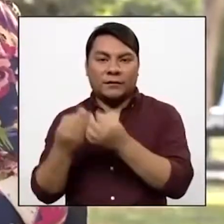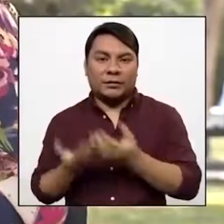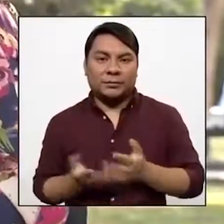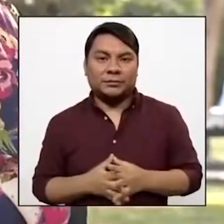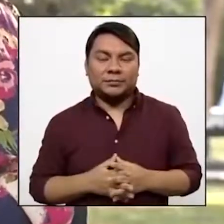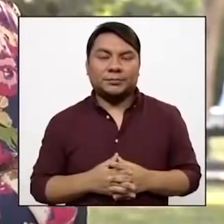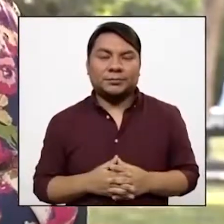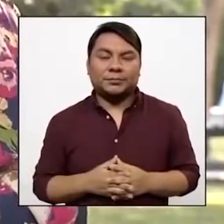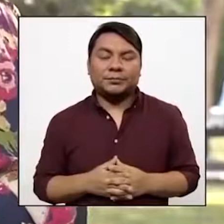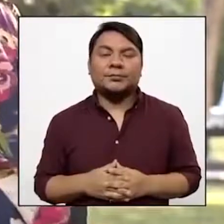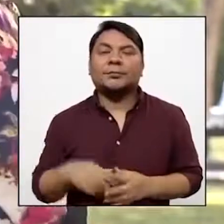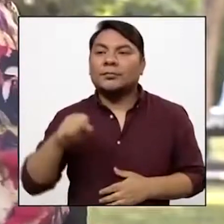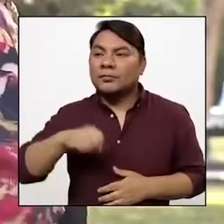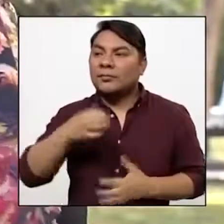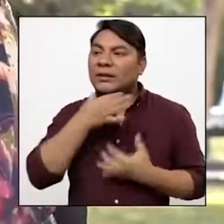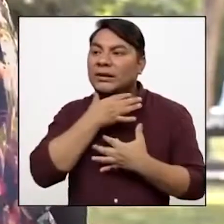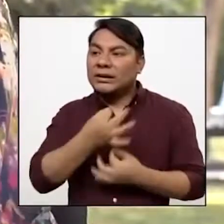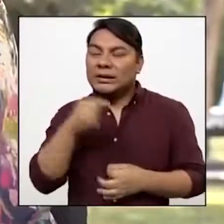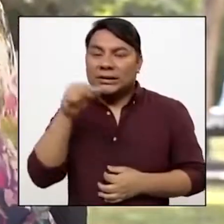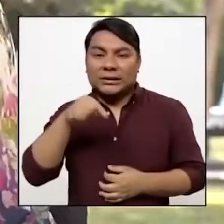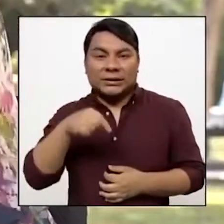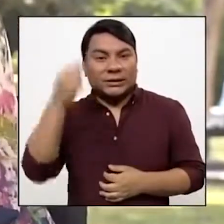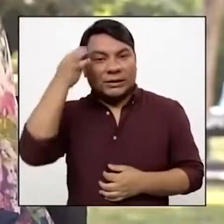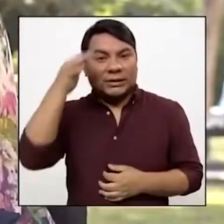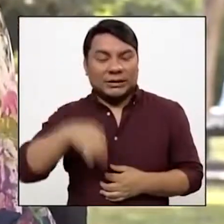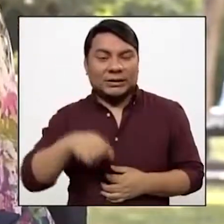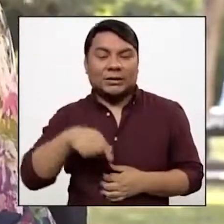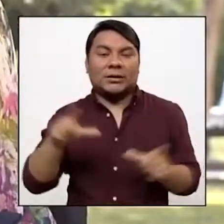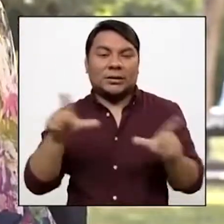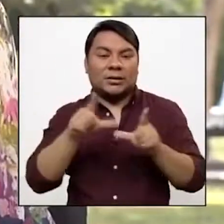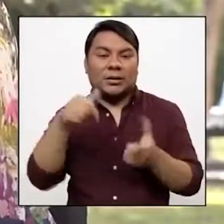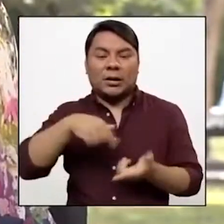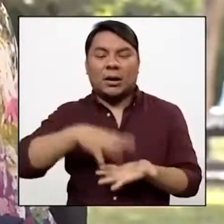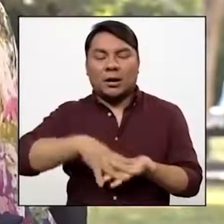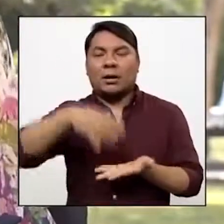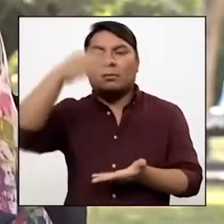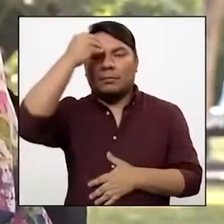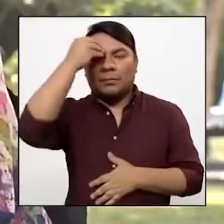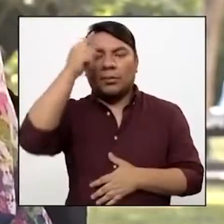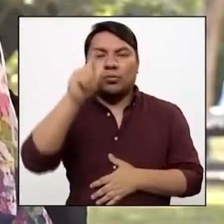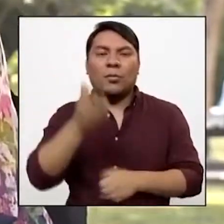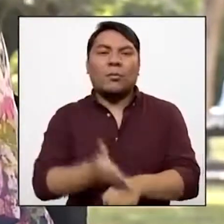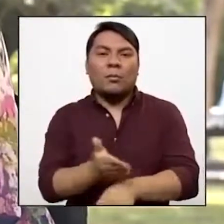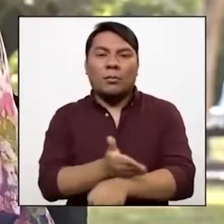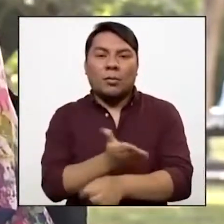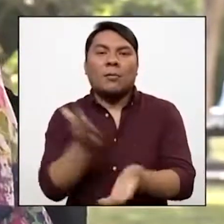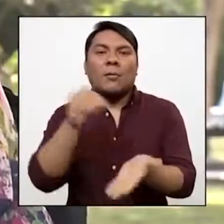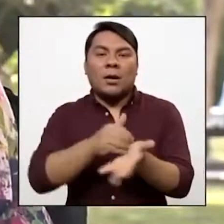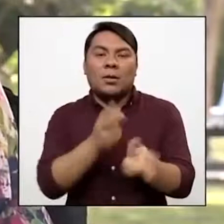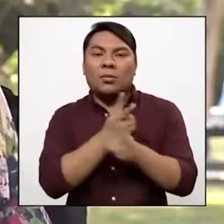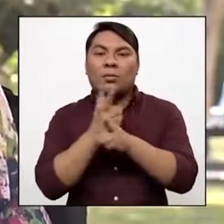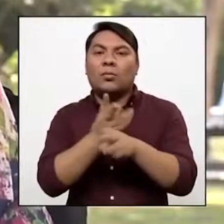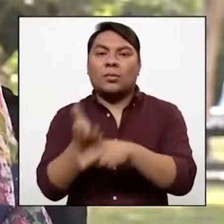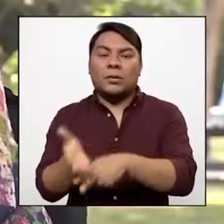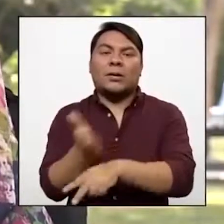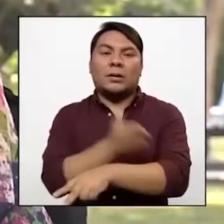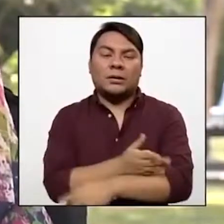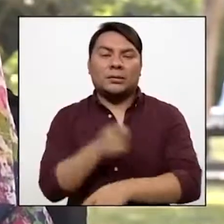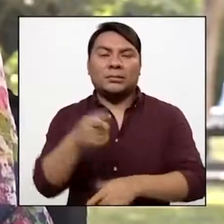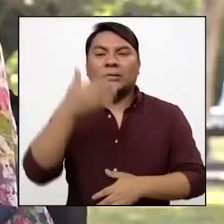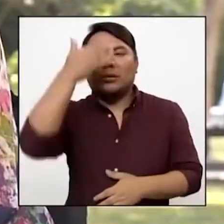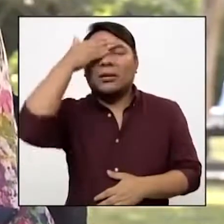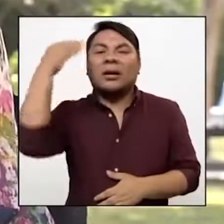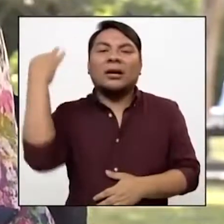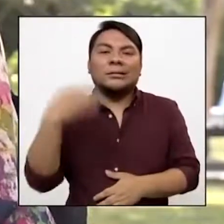Yo creo que con este programa, con el día de hoy, que hemos aprendido un poco más acerca de prevención, nos olvidamos,